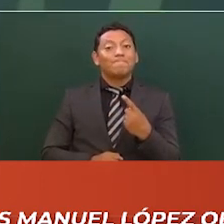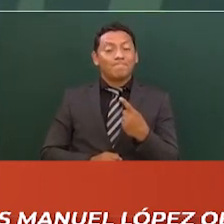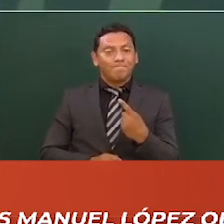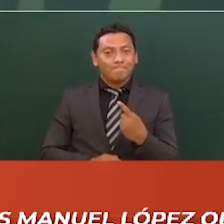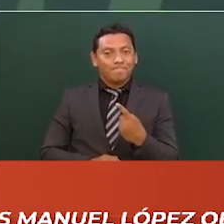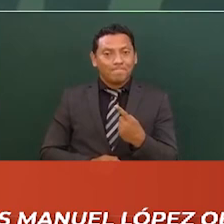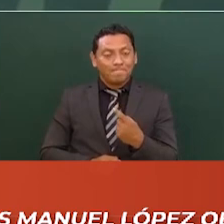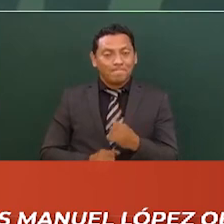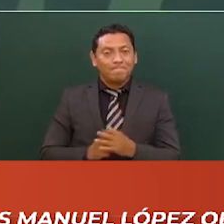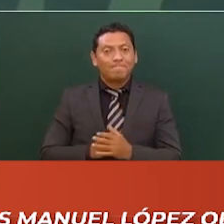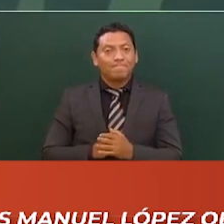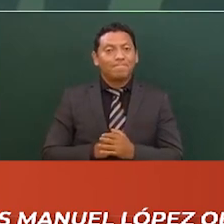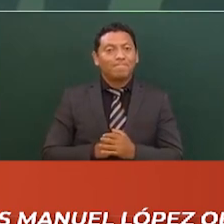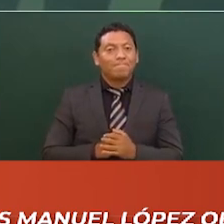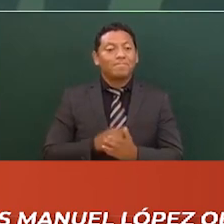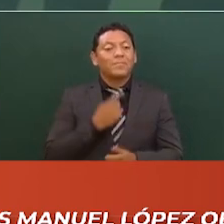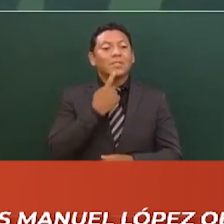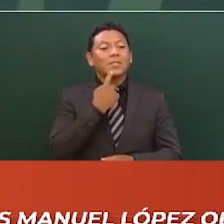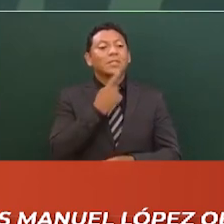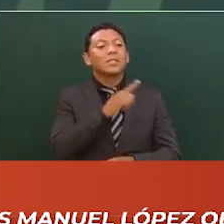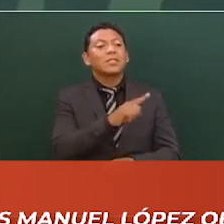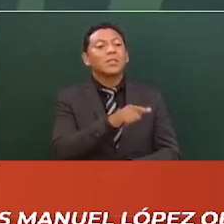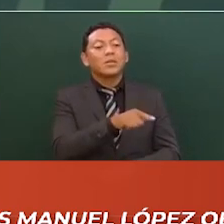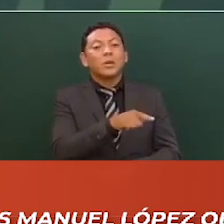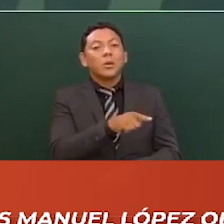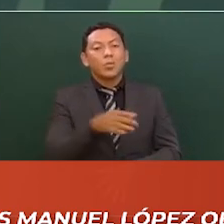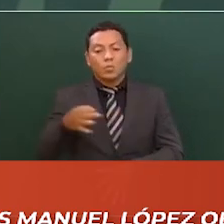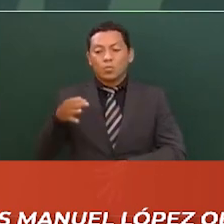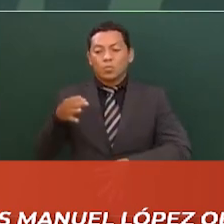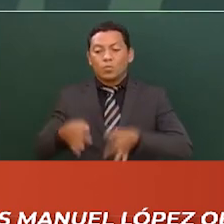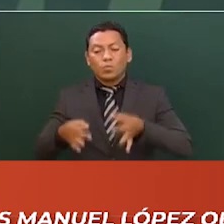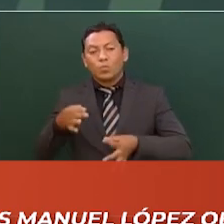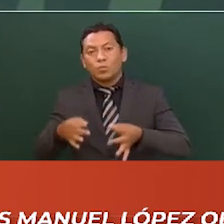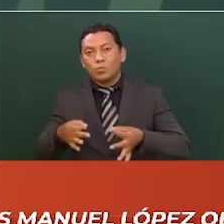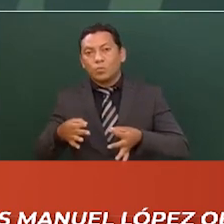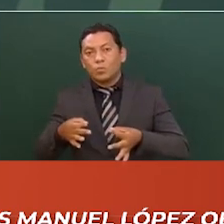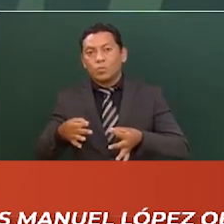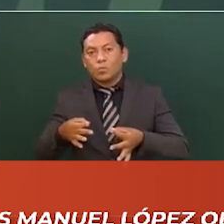la acusación judicial,